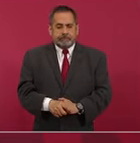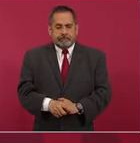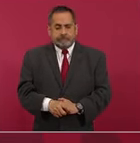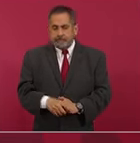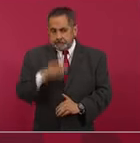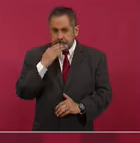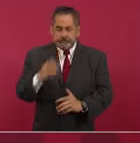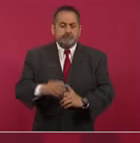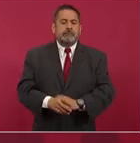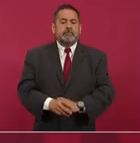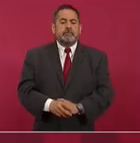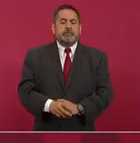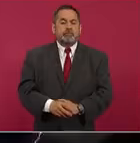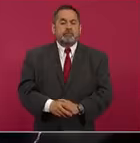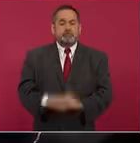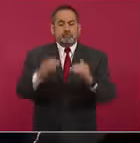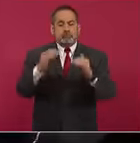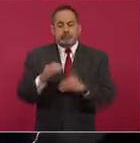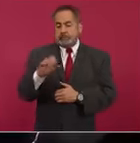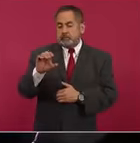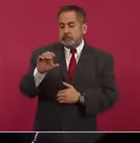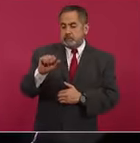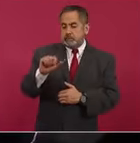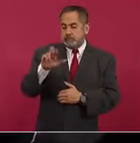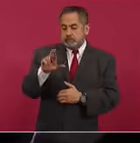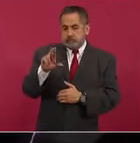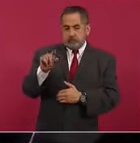Muy bien. Entonces vamos con Carlos Guzmán.